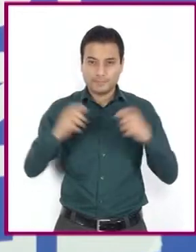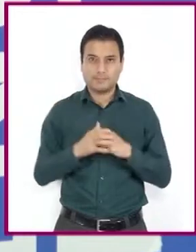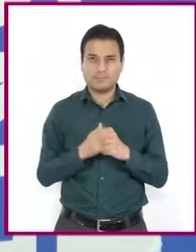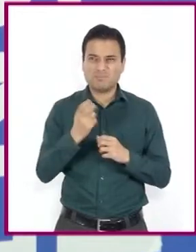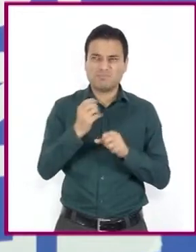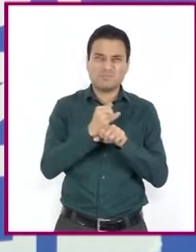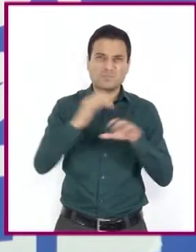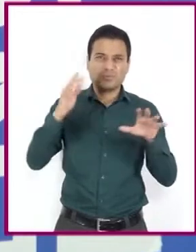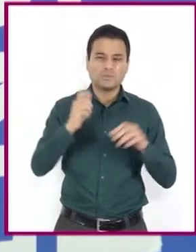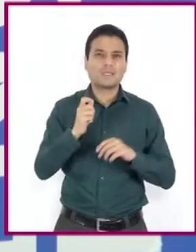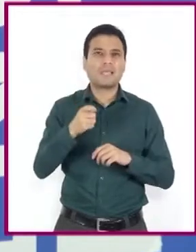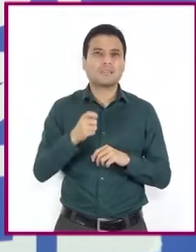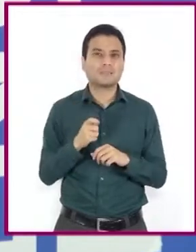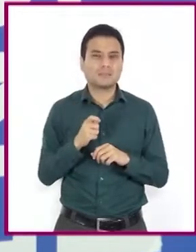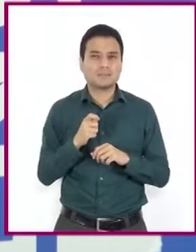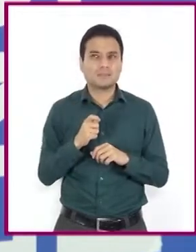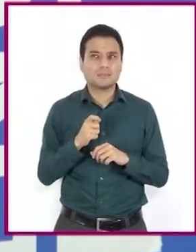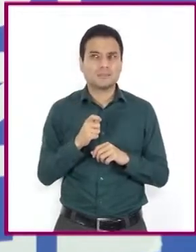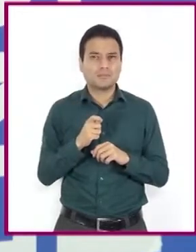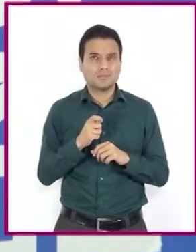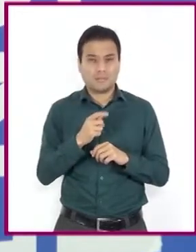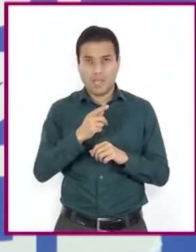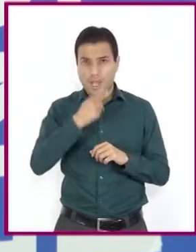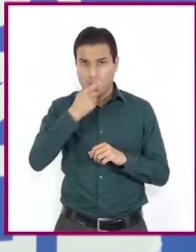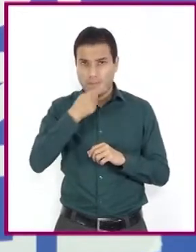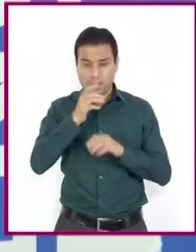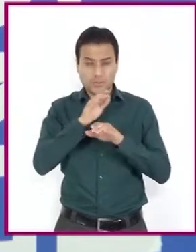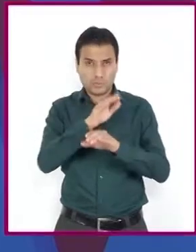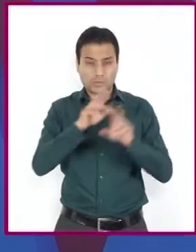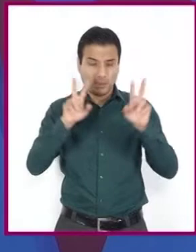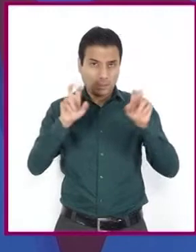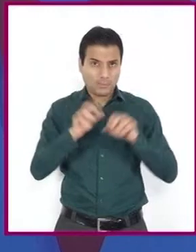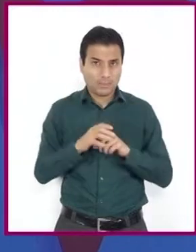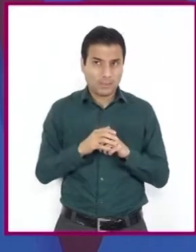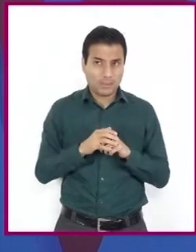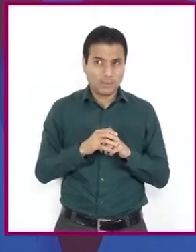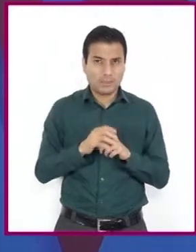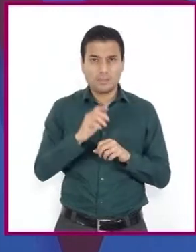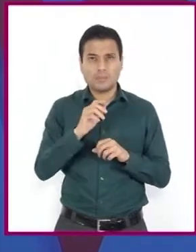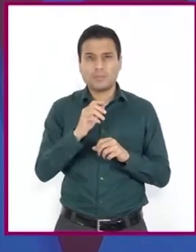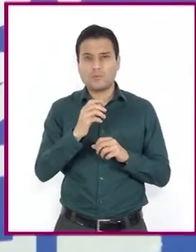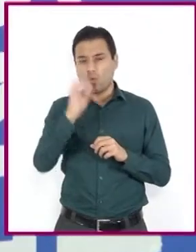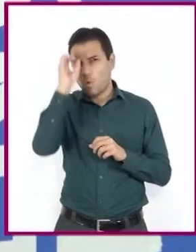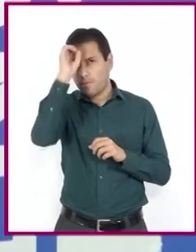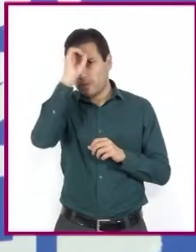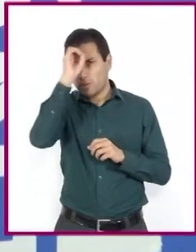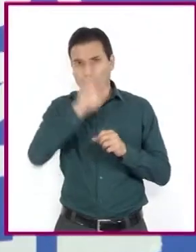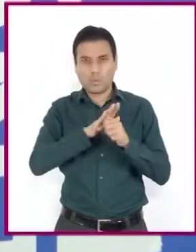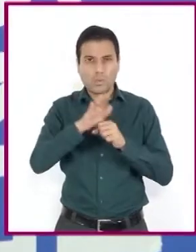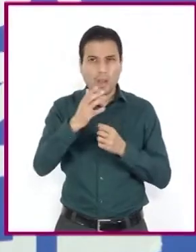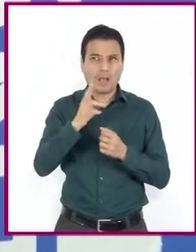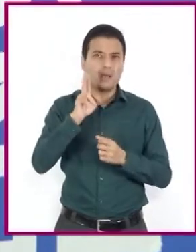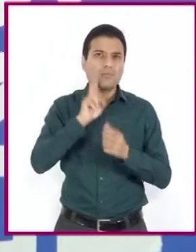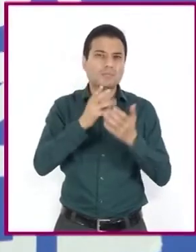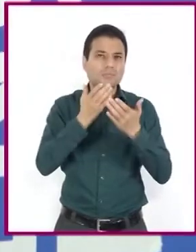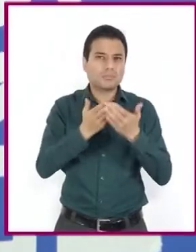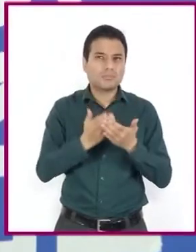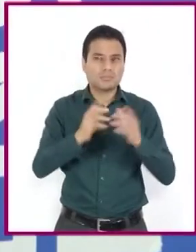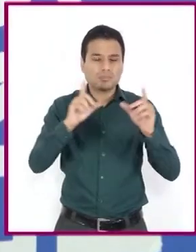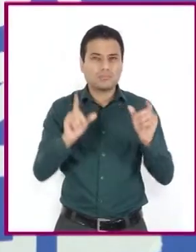proporciona? ¿Hace referencia al tema, a la tesis, argumento o